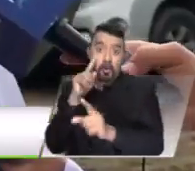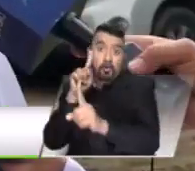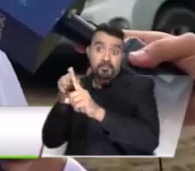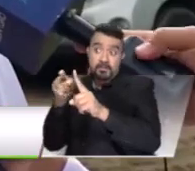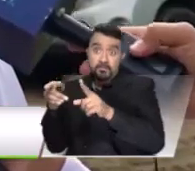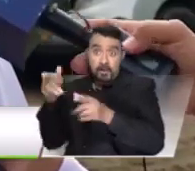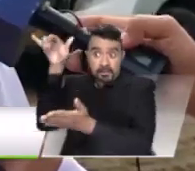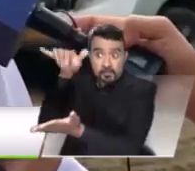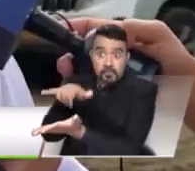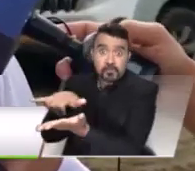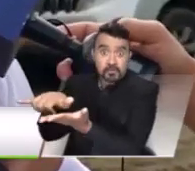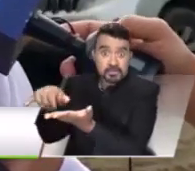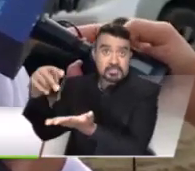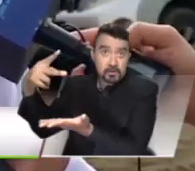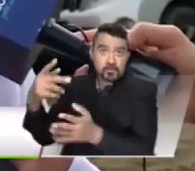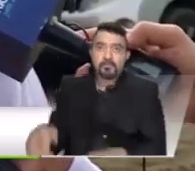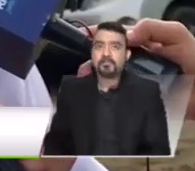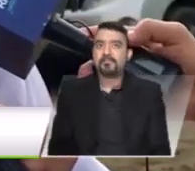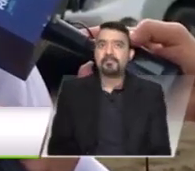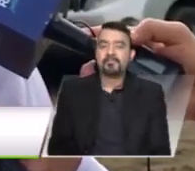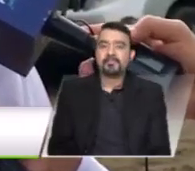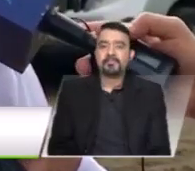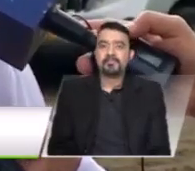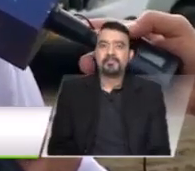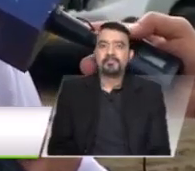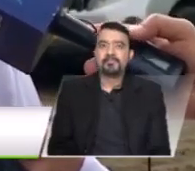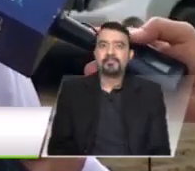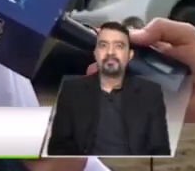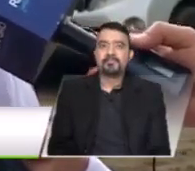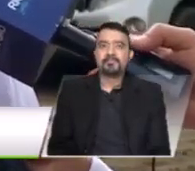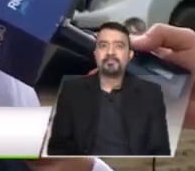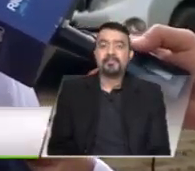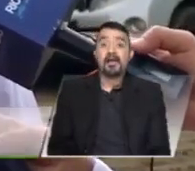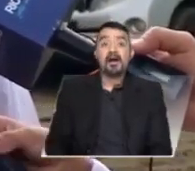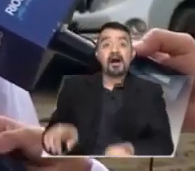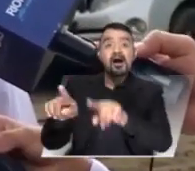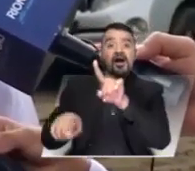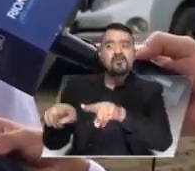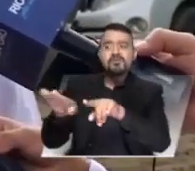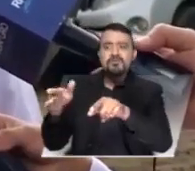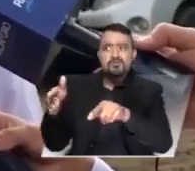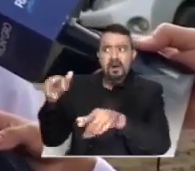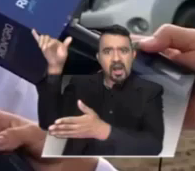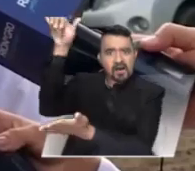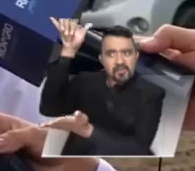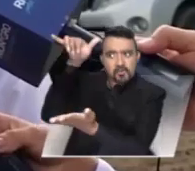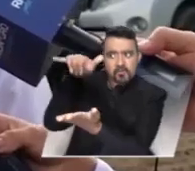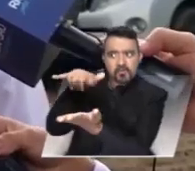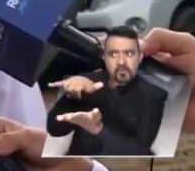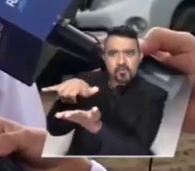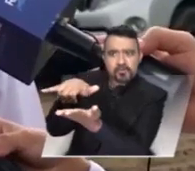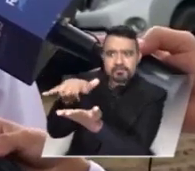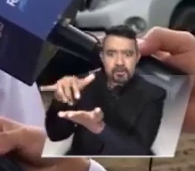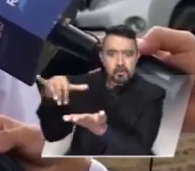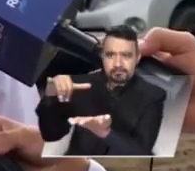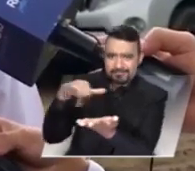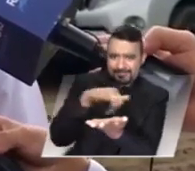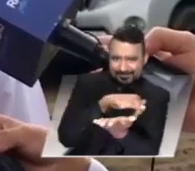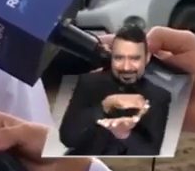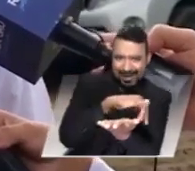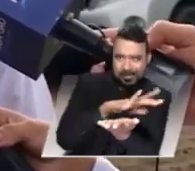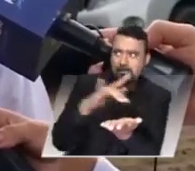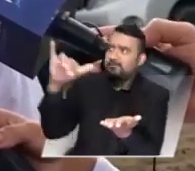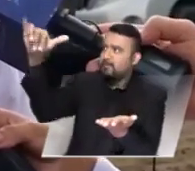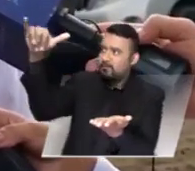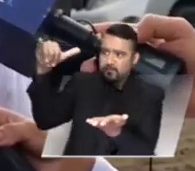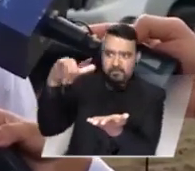esos aviones hoy están llegando incluso a parquearse sin tener, digamos, esa zona de parqueo y necesitamos ampliar terminal